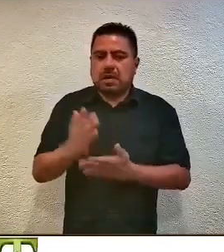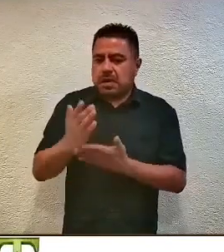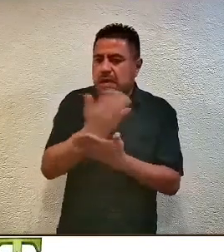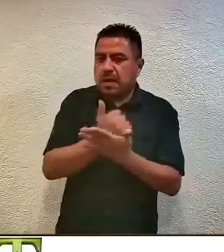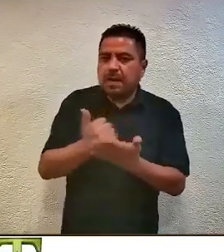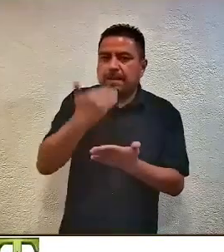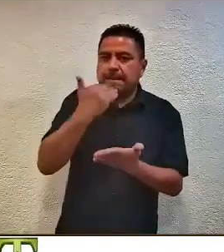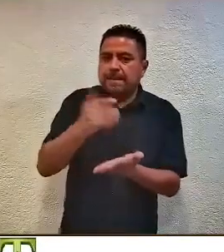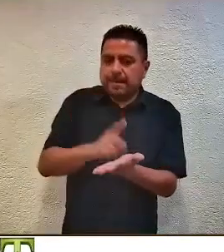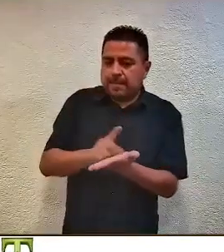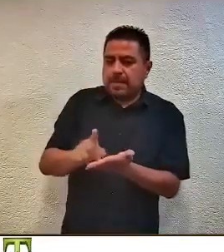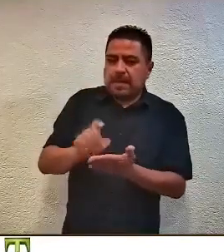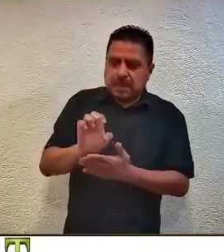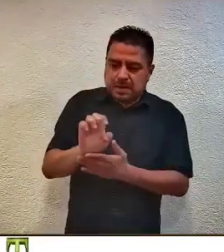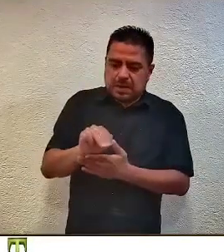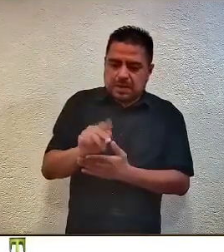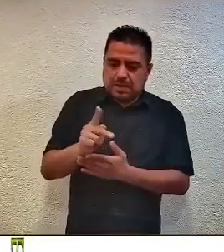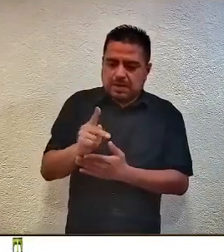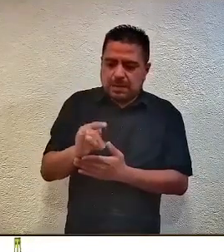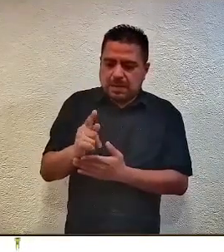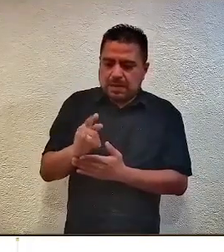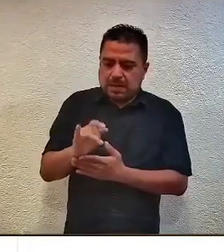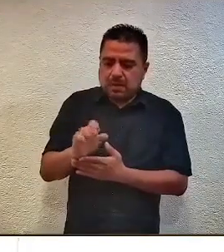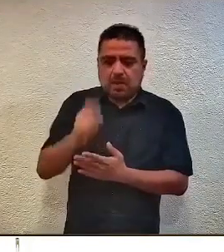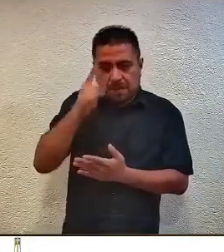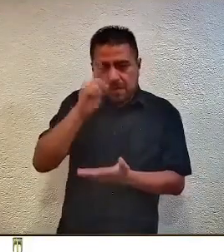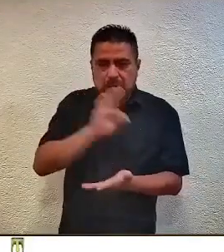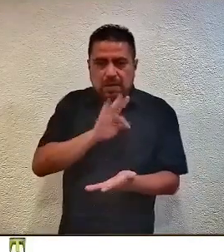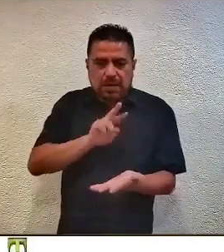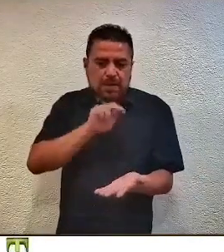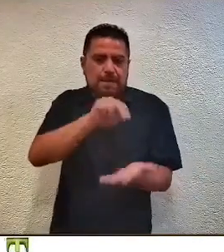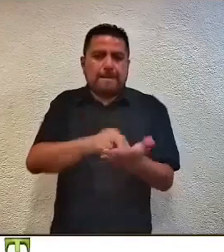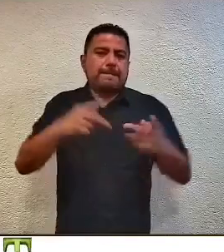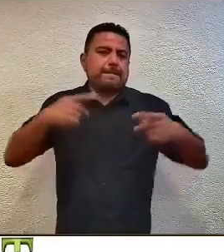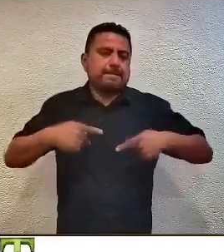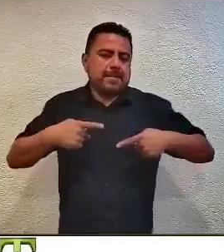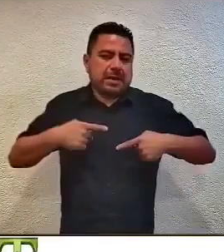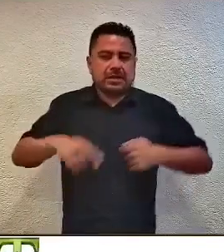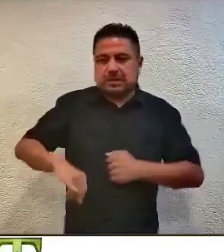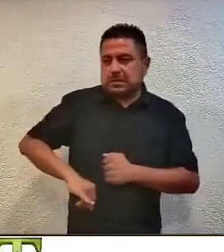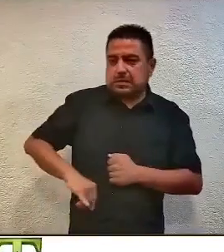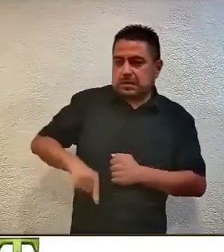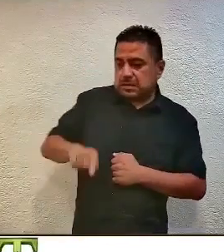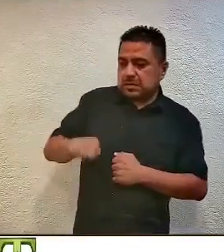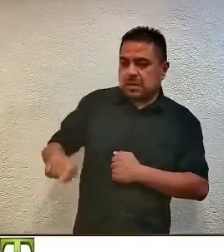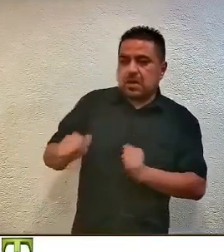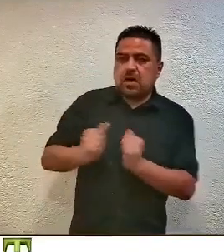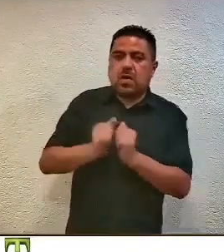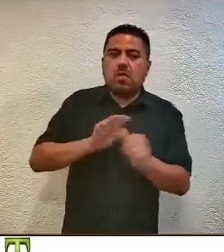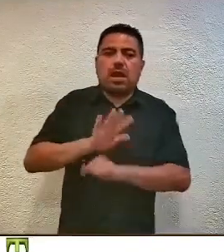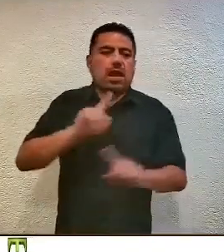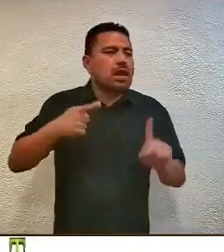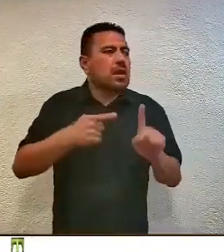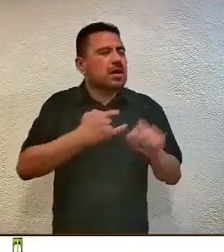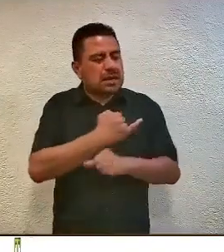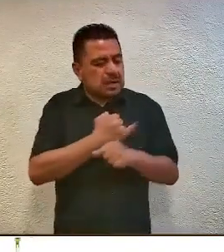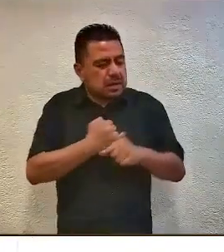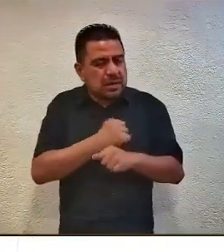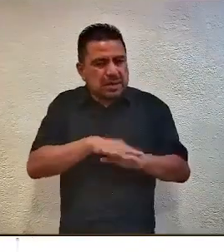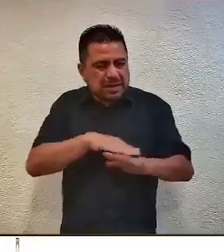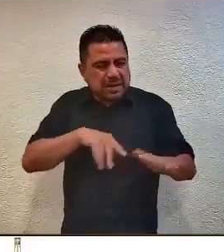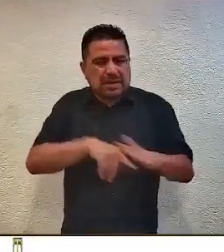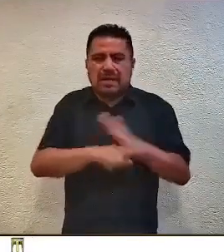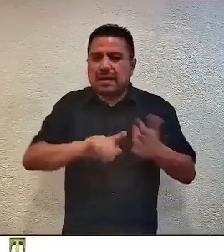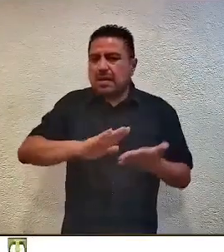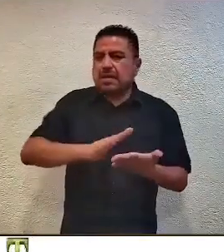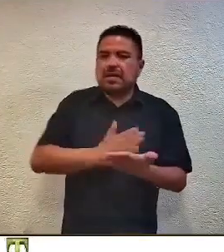el derecho del Elpidio Olivera Viterbo para comparecer como persona tercera interesada con el objeto de analizar además